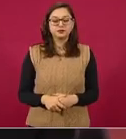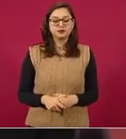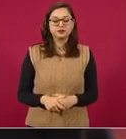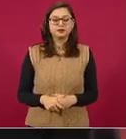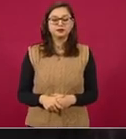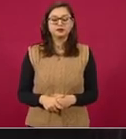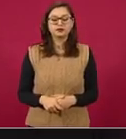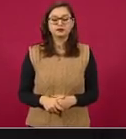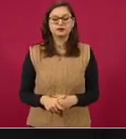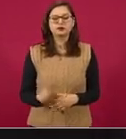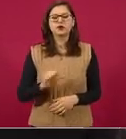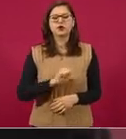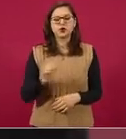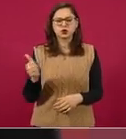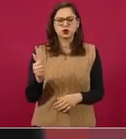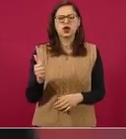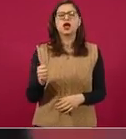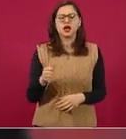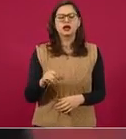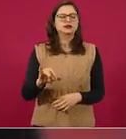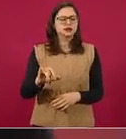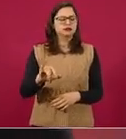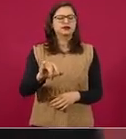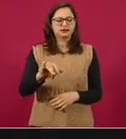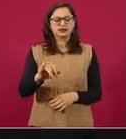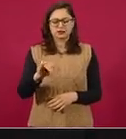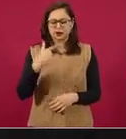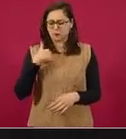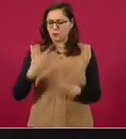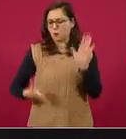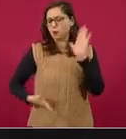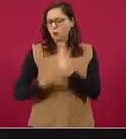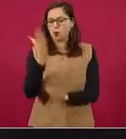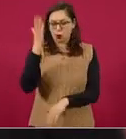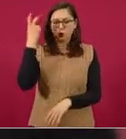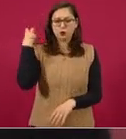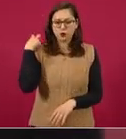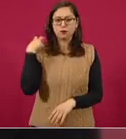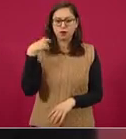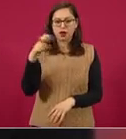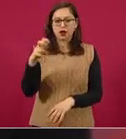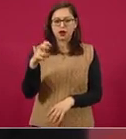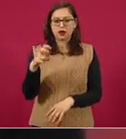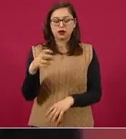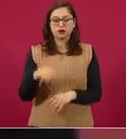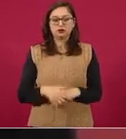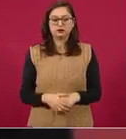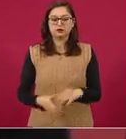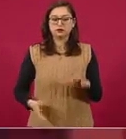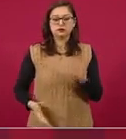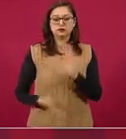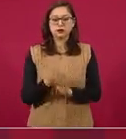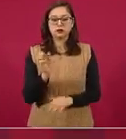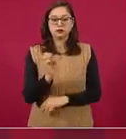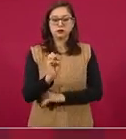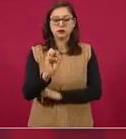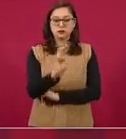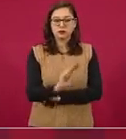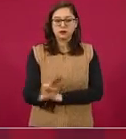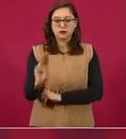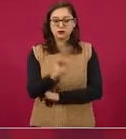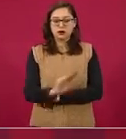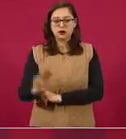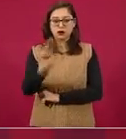Ah, sí. Me voy, vamos a salir desde el miércoles,